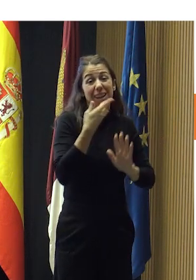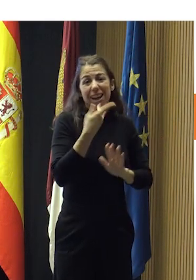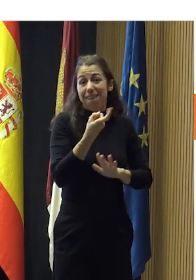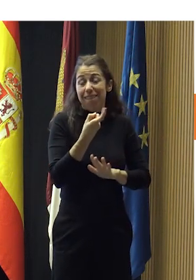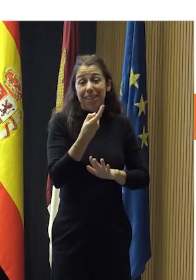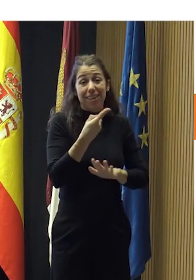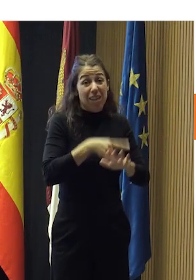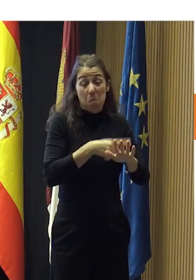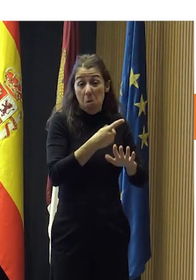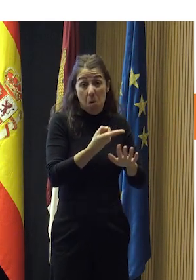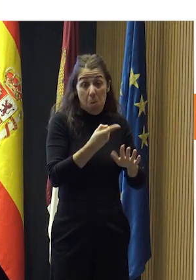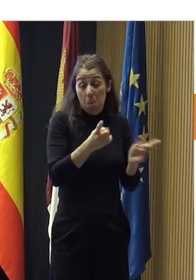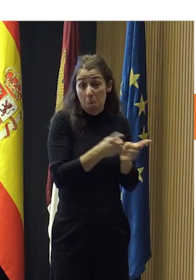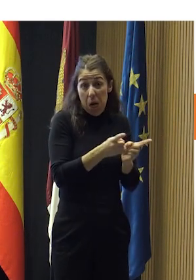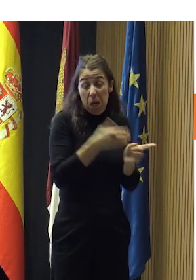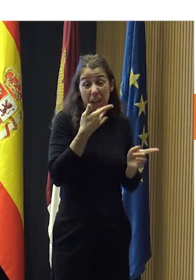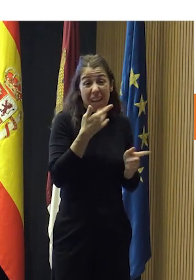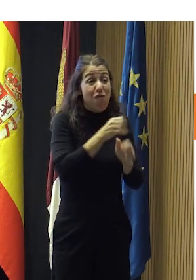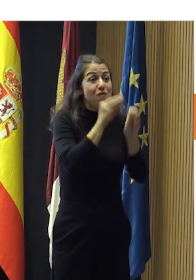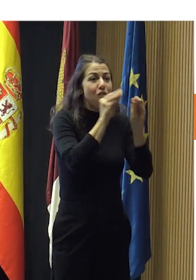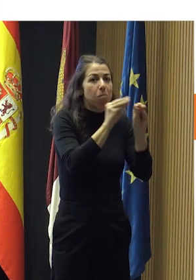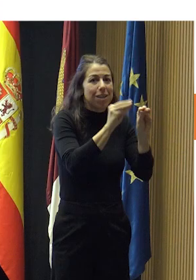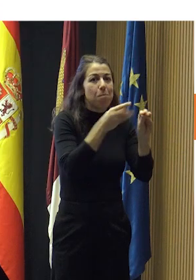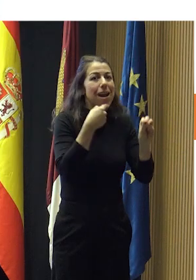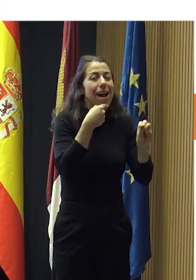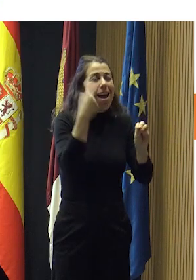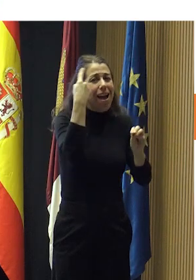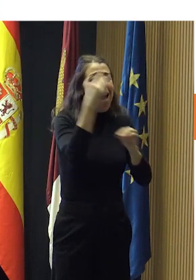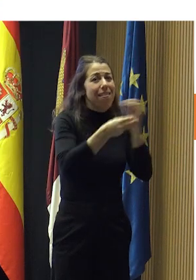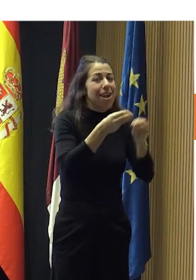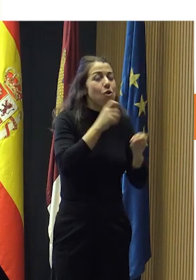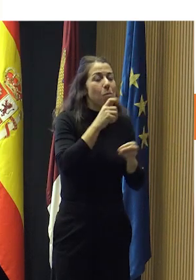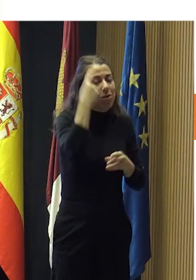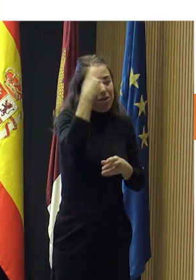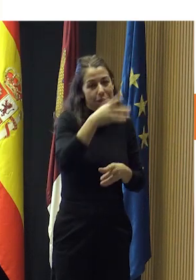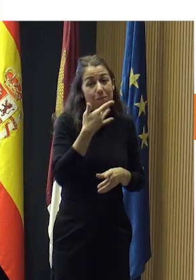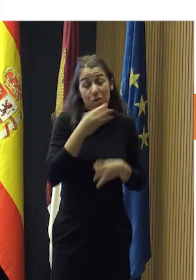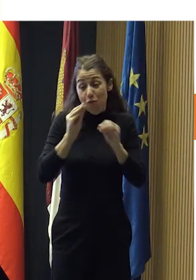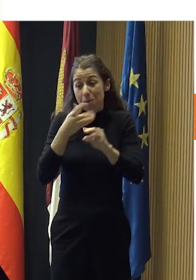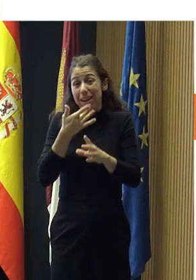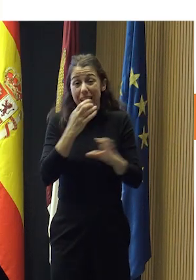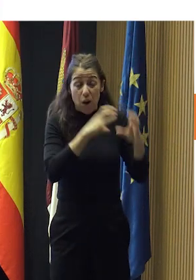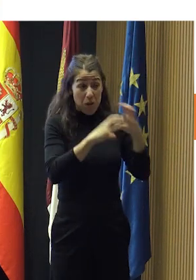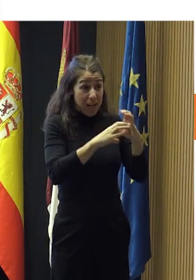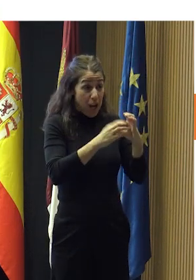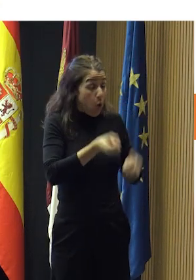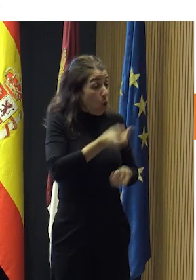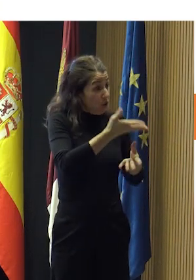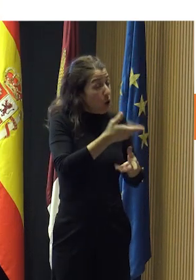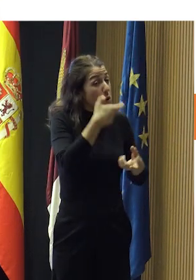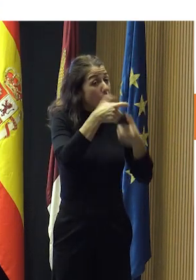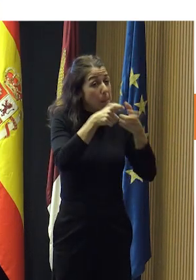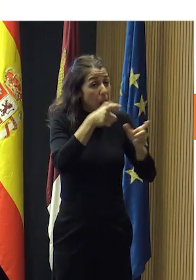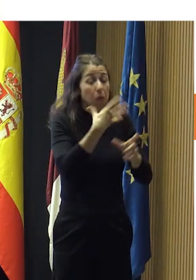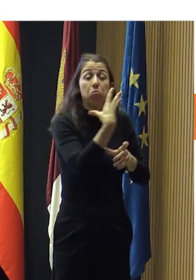falta aprender a hacerlo. O sea, hay que formarse. Formarse en comunicación significa que tú puedes comunicarle a alguien lo que le pasa con unas palabras que